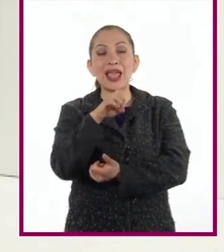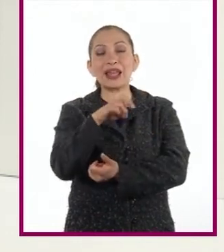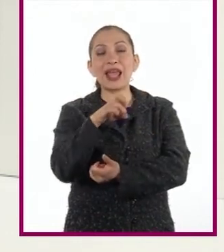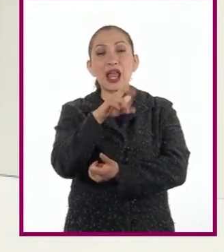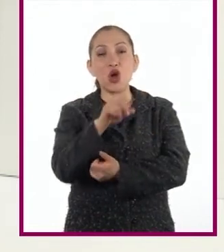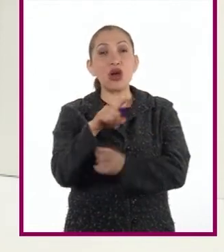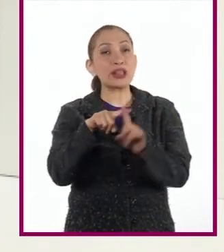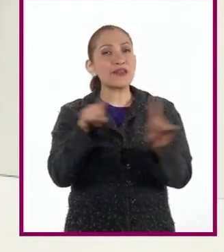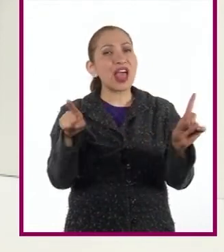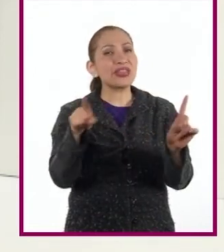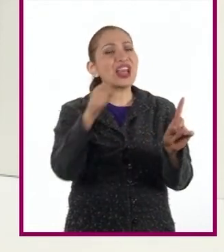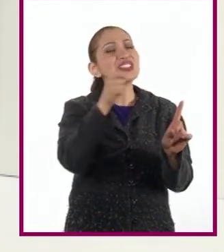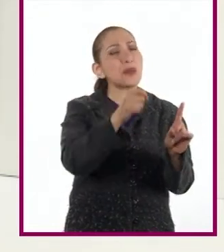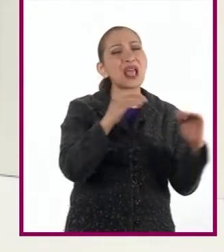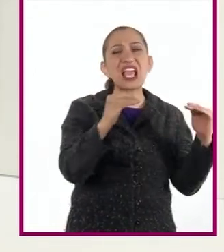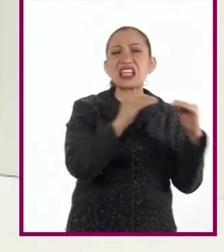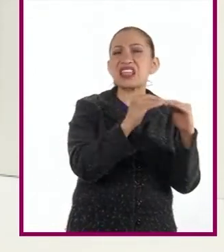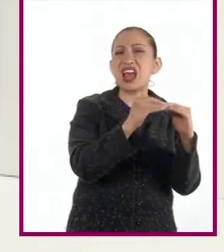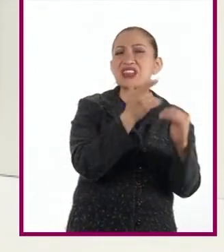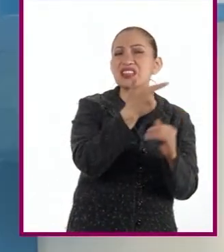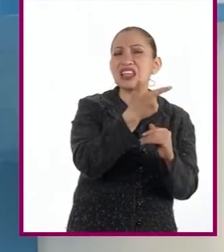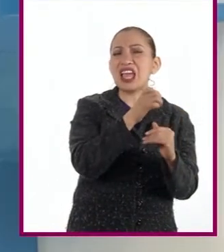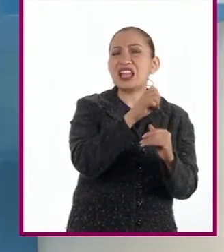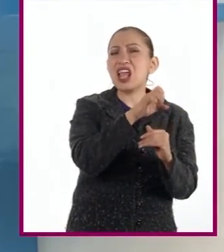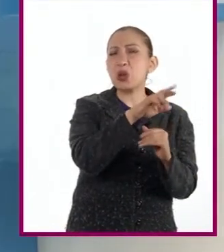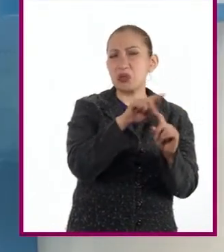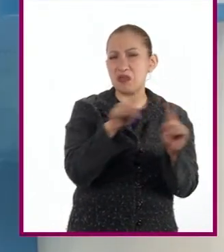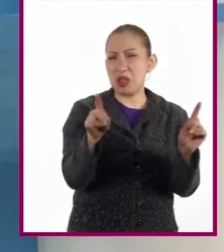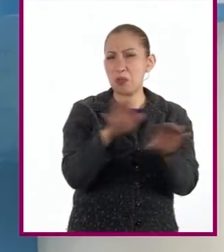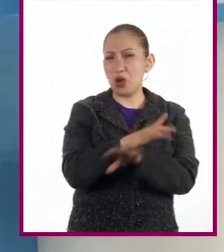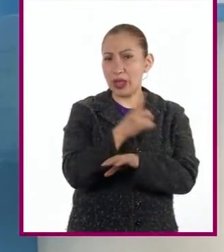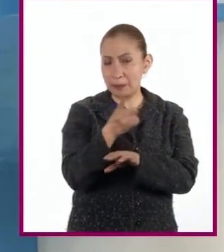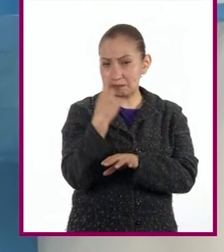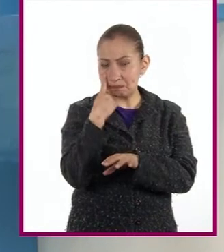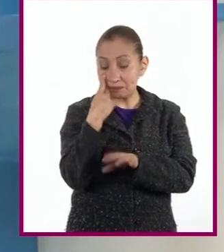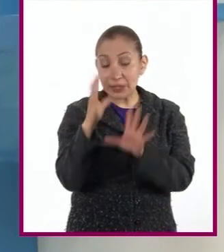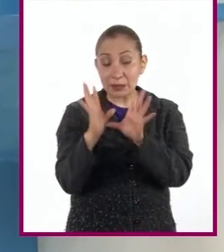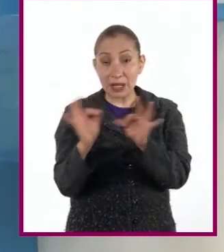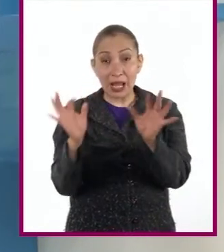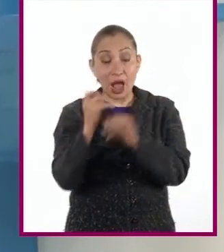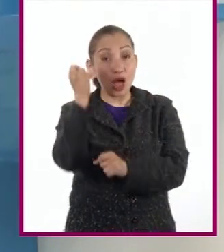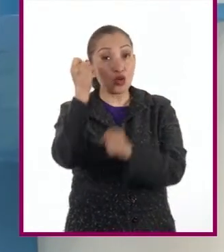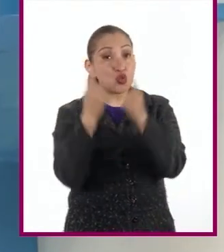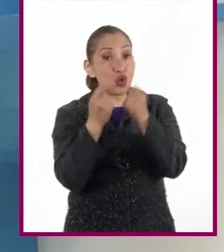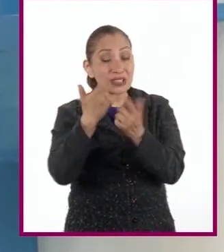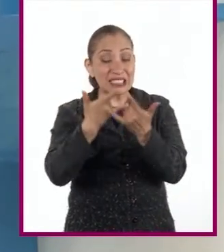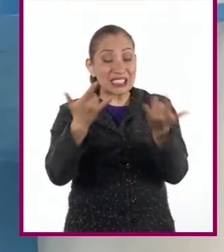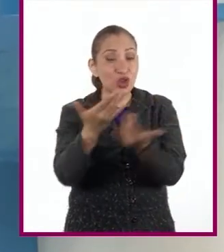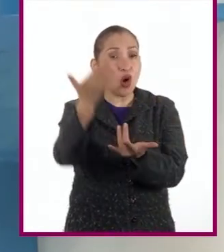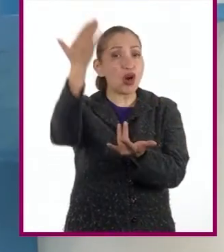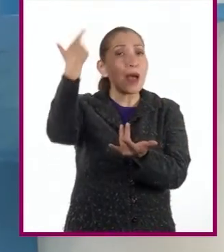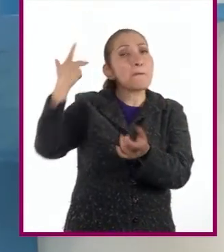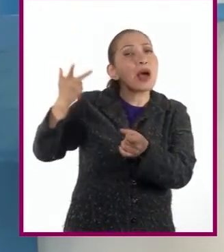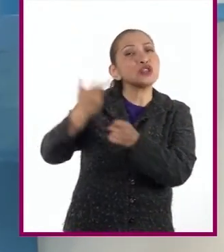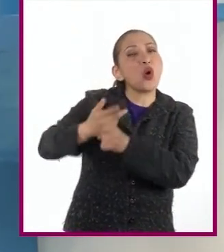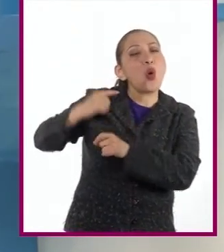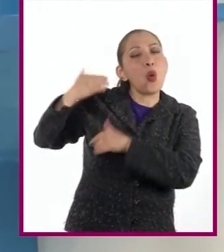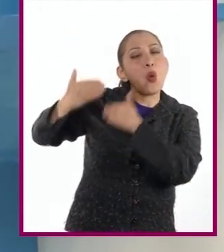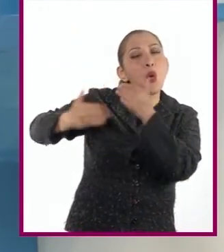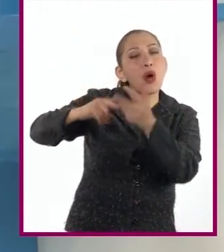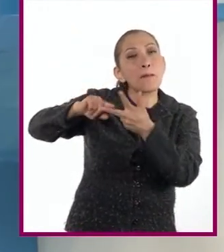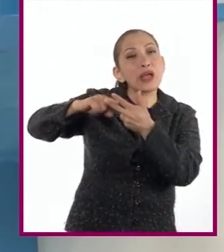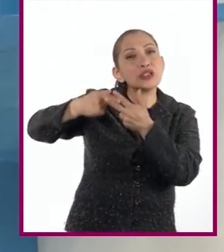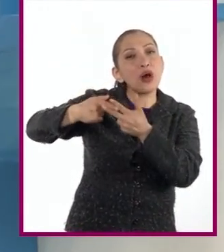es su diferencia en relación con la equidad de género. Se describieron algunos de los antecedentes que dieron la